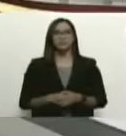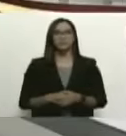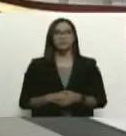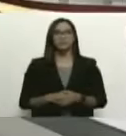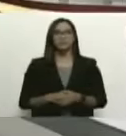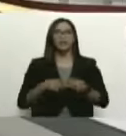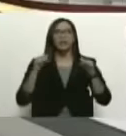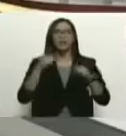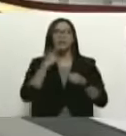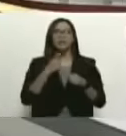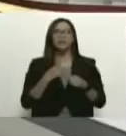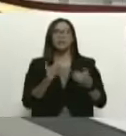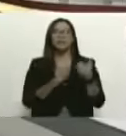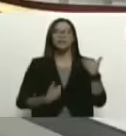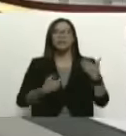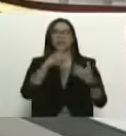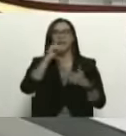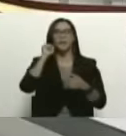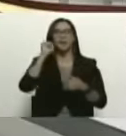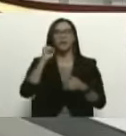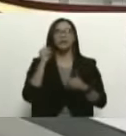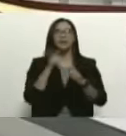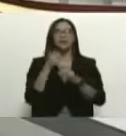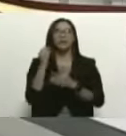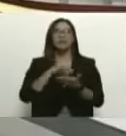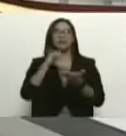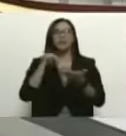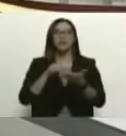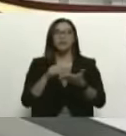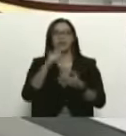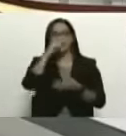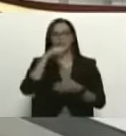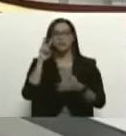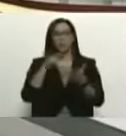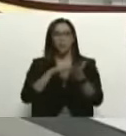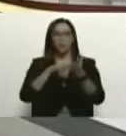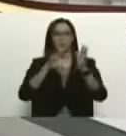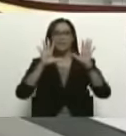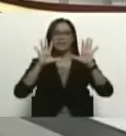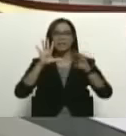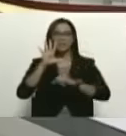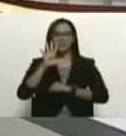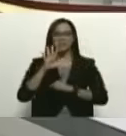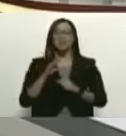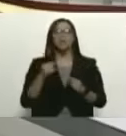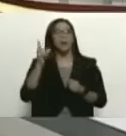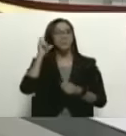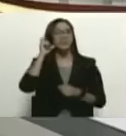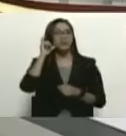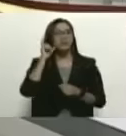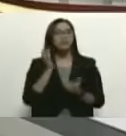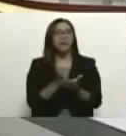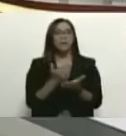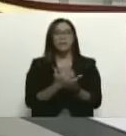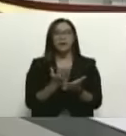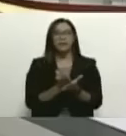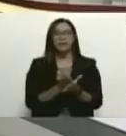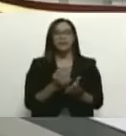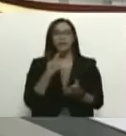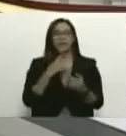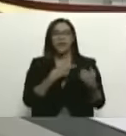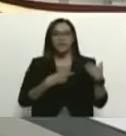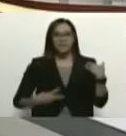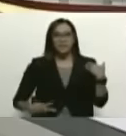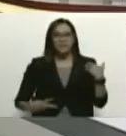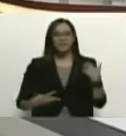Esto lo decía el presidente Nicolás Maduro desde la Asamblea Nacional en el año 2015, pero vamos a escuchar parte de lo que dijo la vicepresidenta